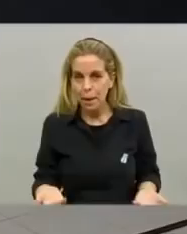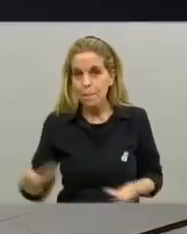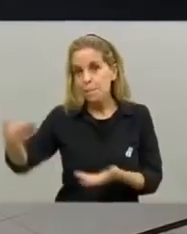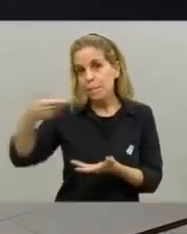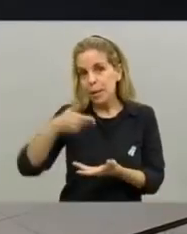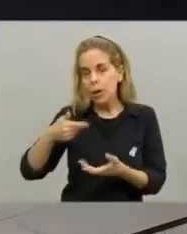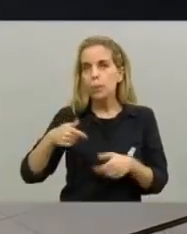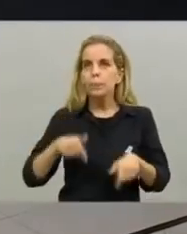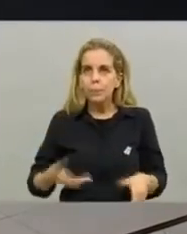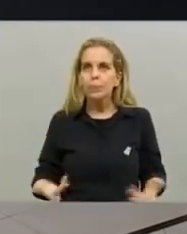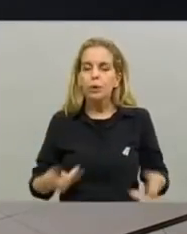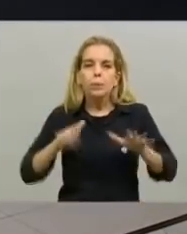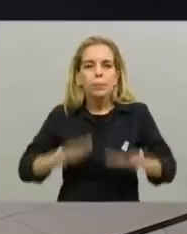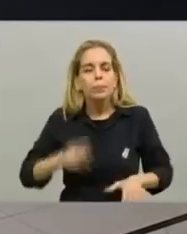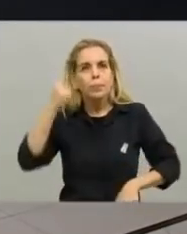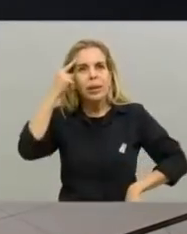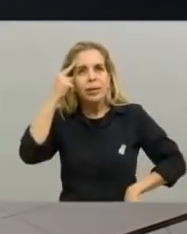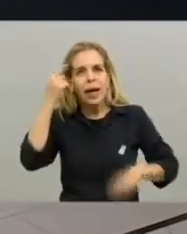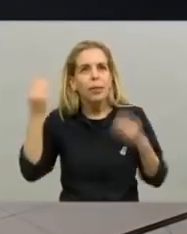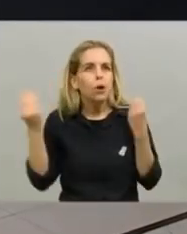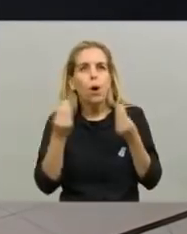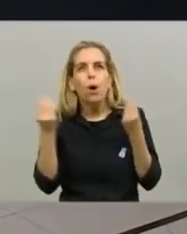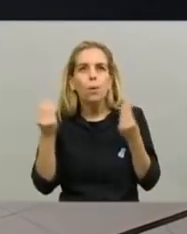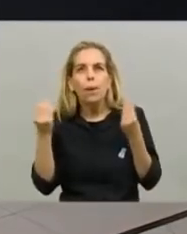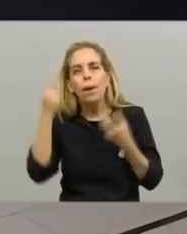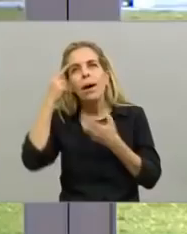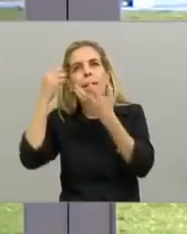Y yo me quedé pensando cómo poder hacer